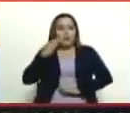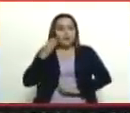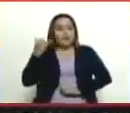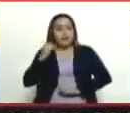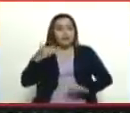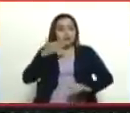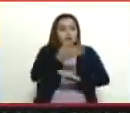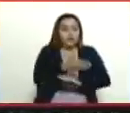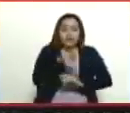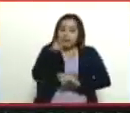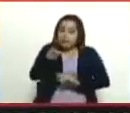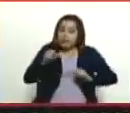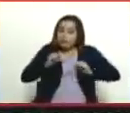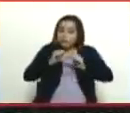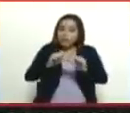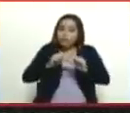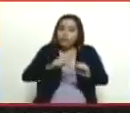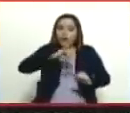la JPSUV